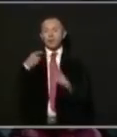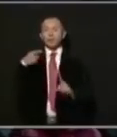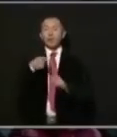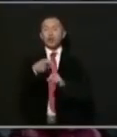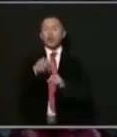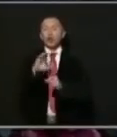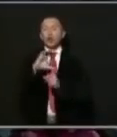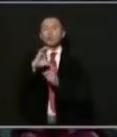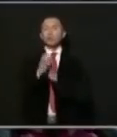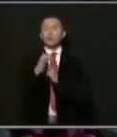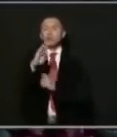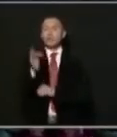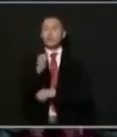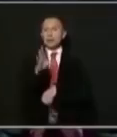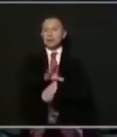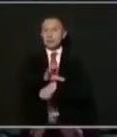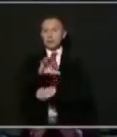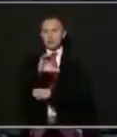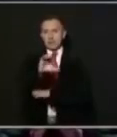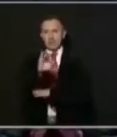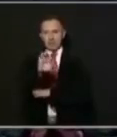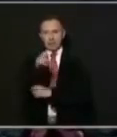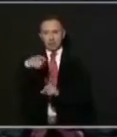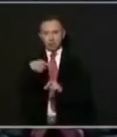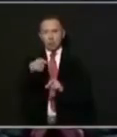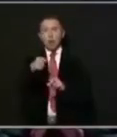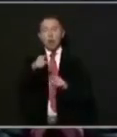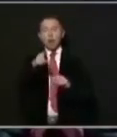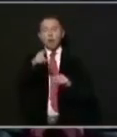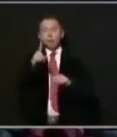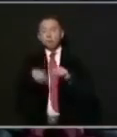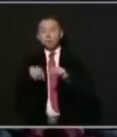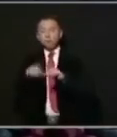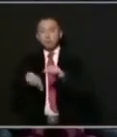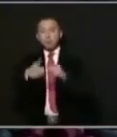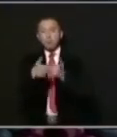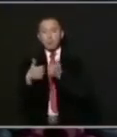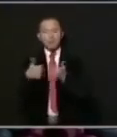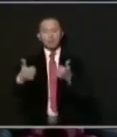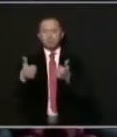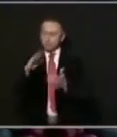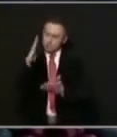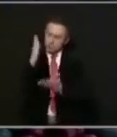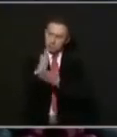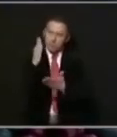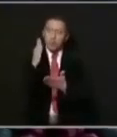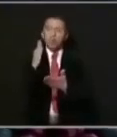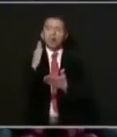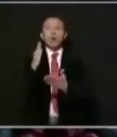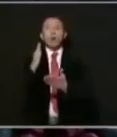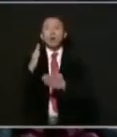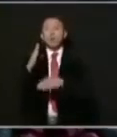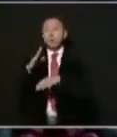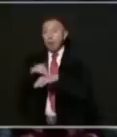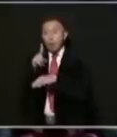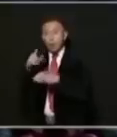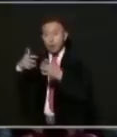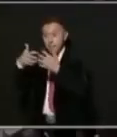Electricidad. Ni una planta más será cerrada. Por el